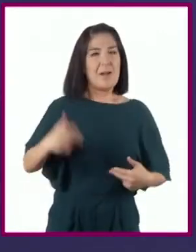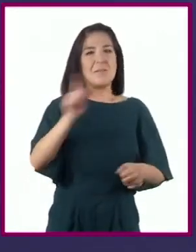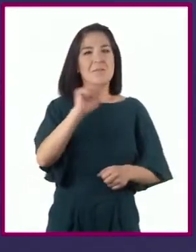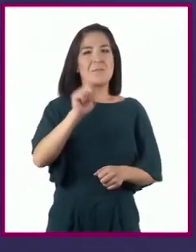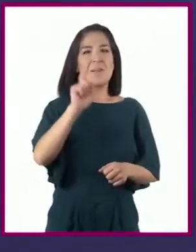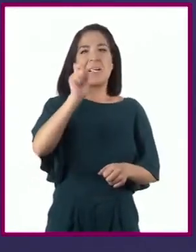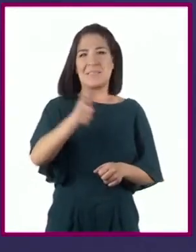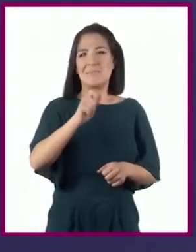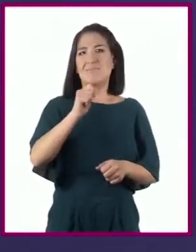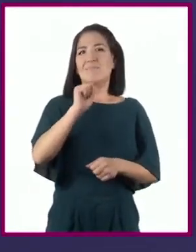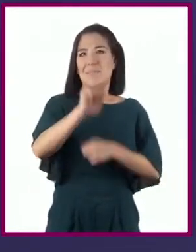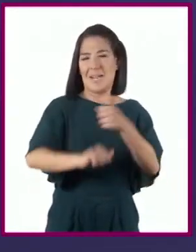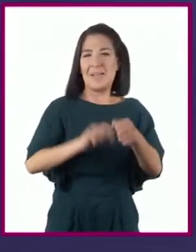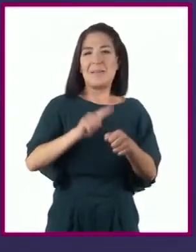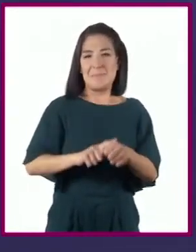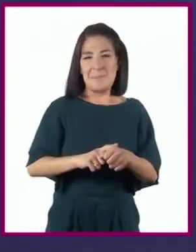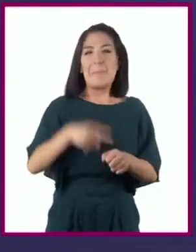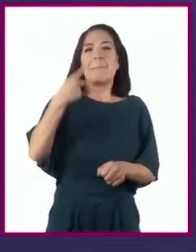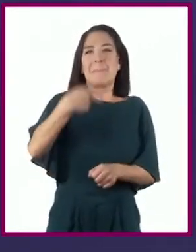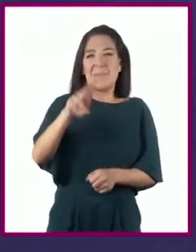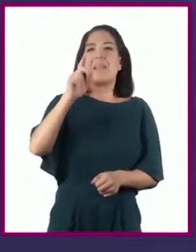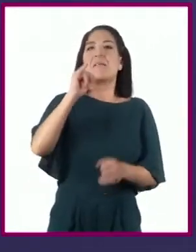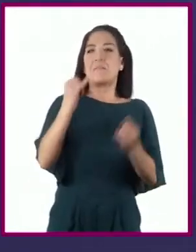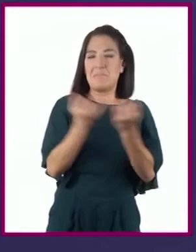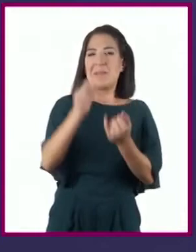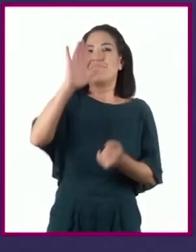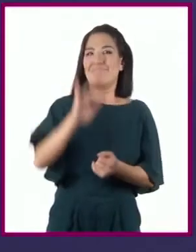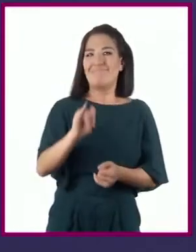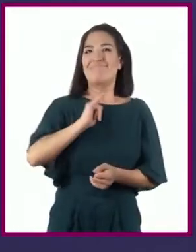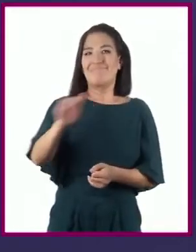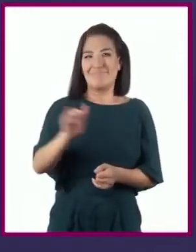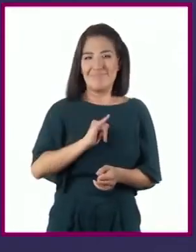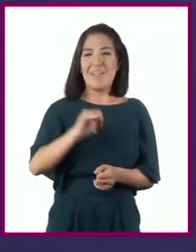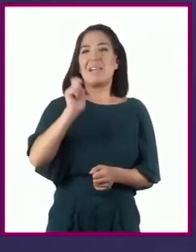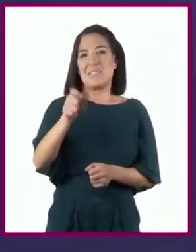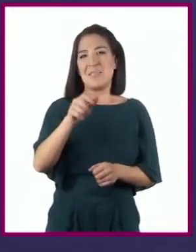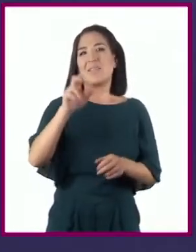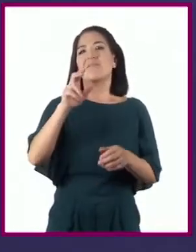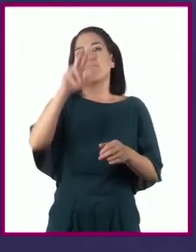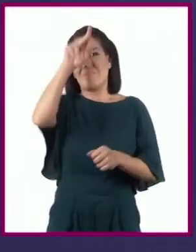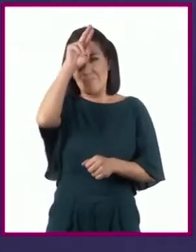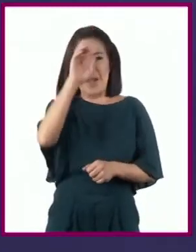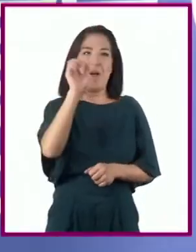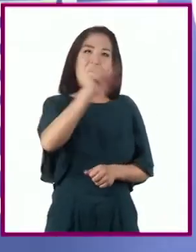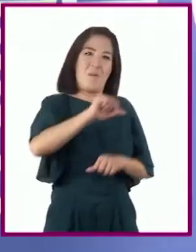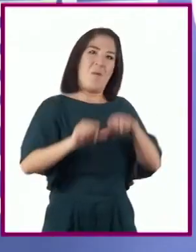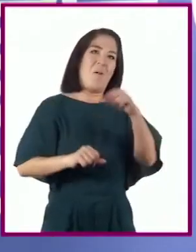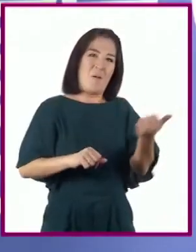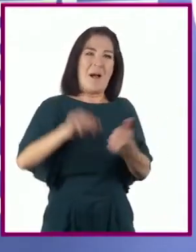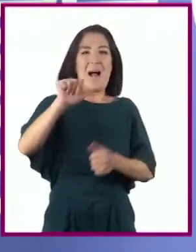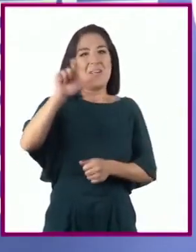Pero yo creo que a veces sí que nos hemos sentido como la hormiga o el axolotl, ¿verdad?